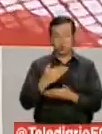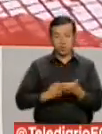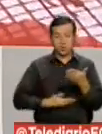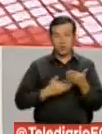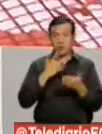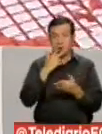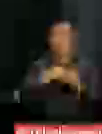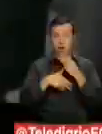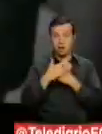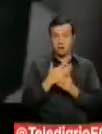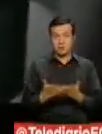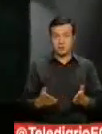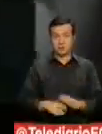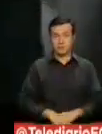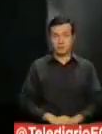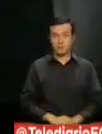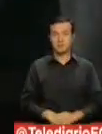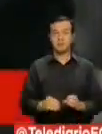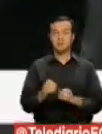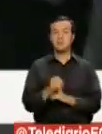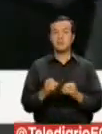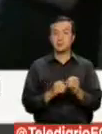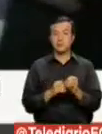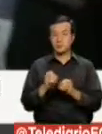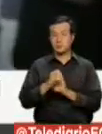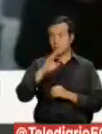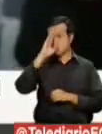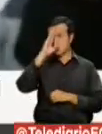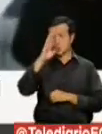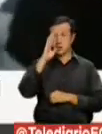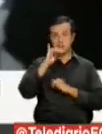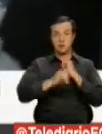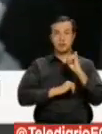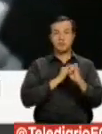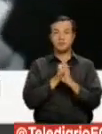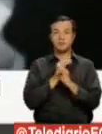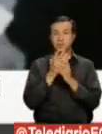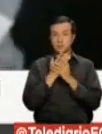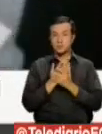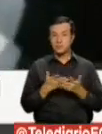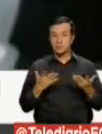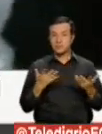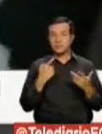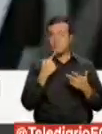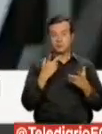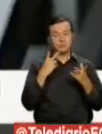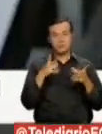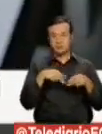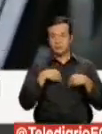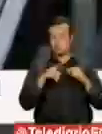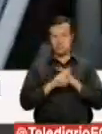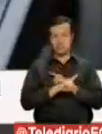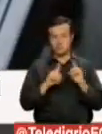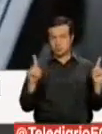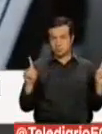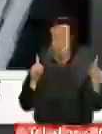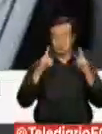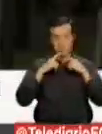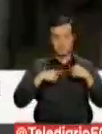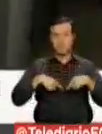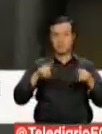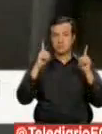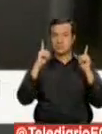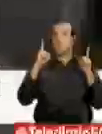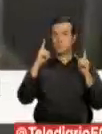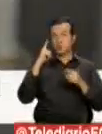falso. La Oficina Central de la Policía Internacional, Interpol, negó el pedido de emitir una alerta de difusión roja